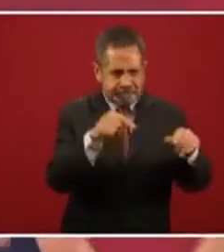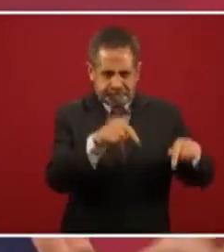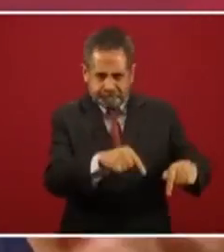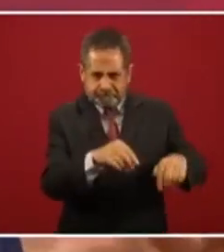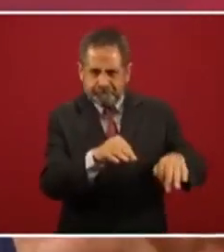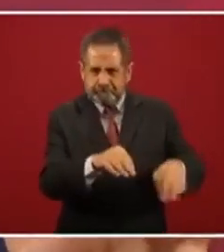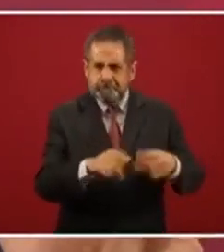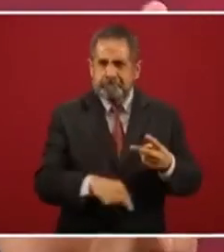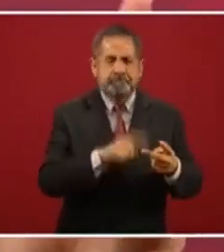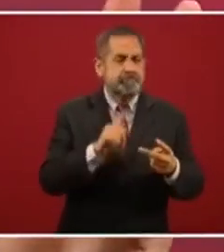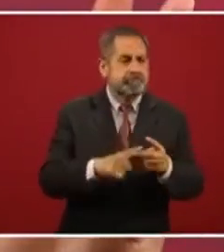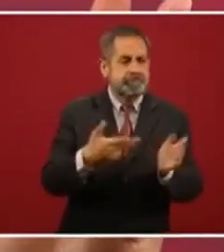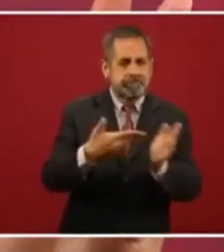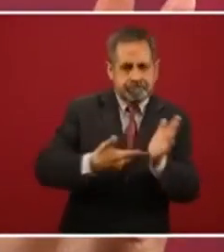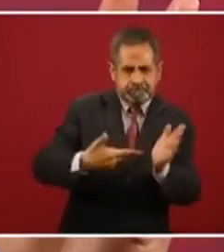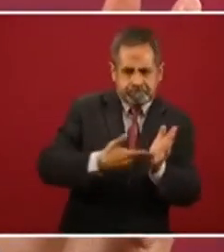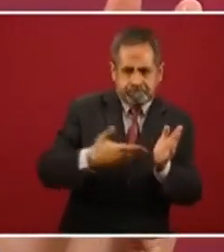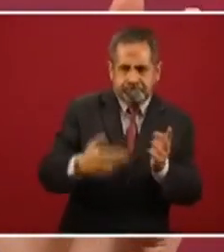talleres,